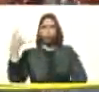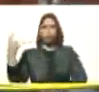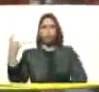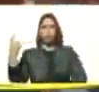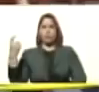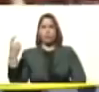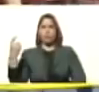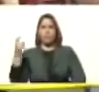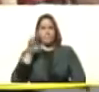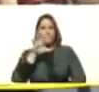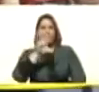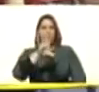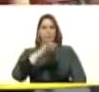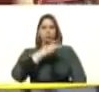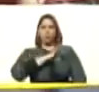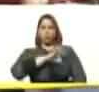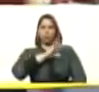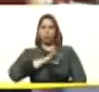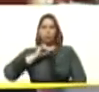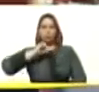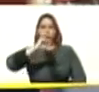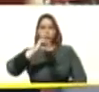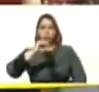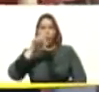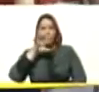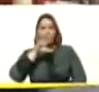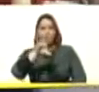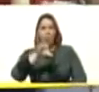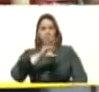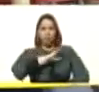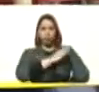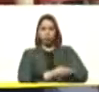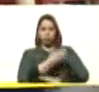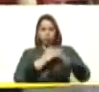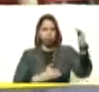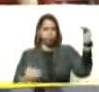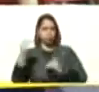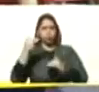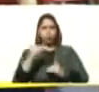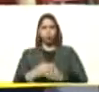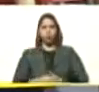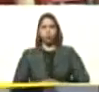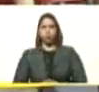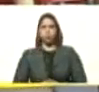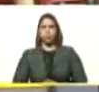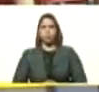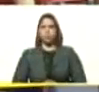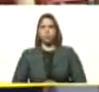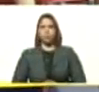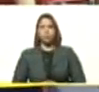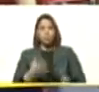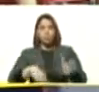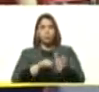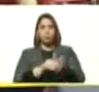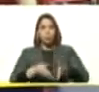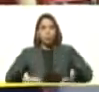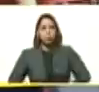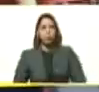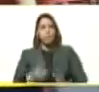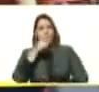de una patria socialista, de una patria potencia! ¡Que renazca el